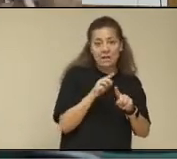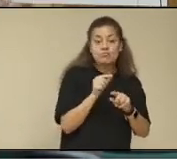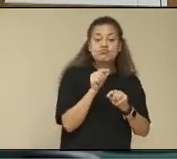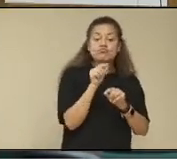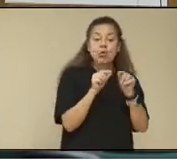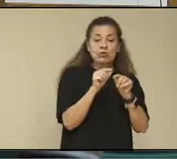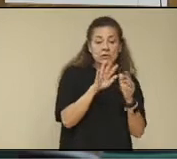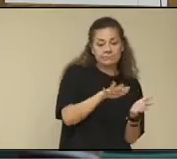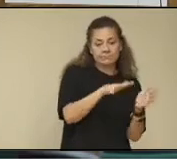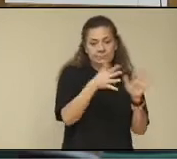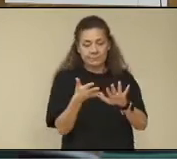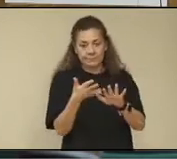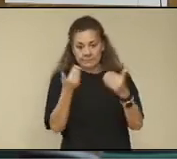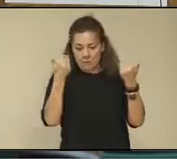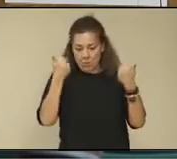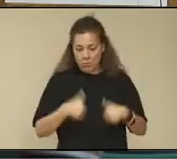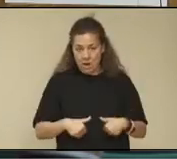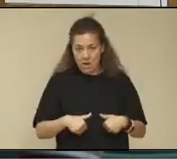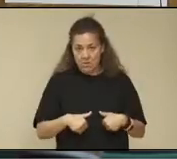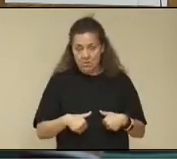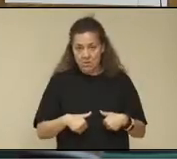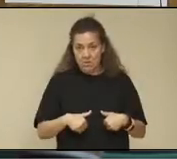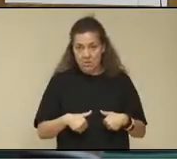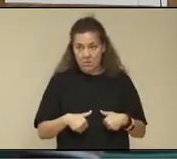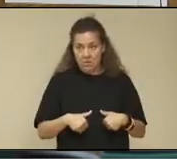humano, y